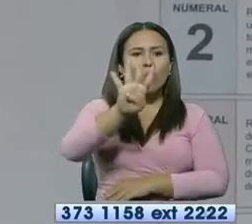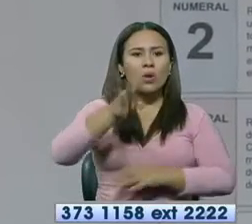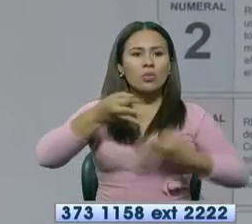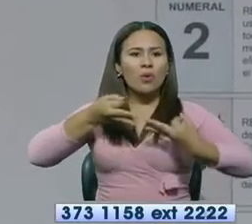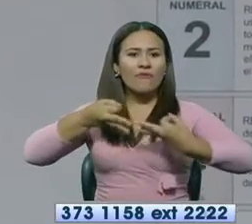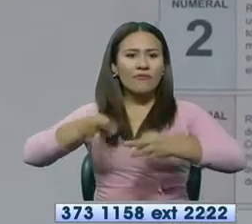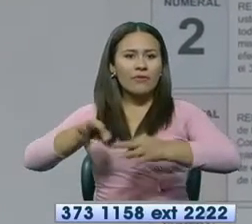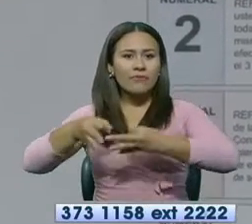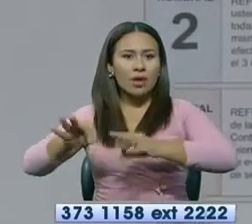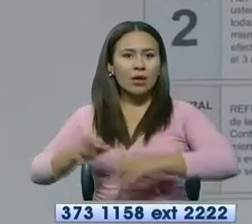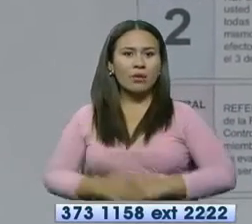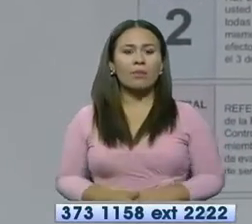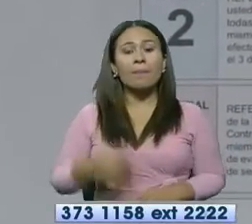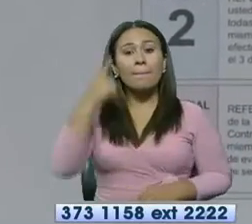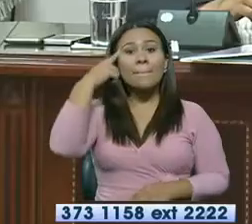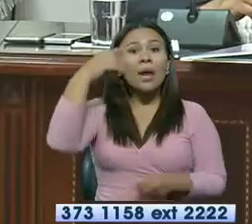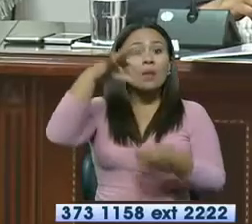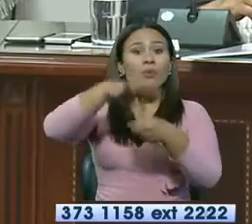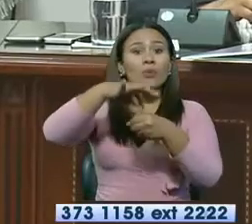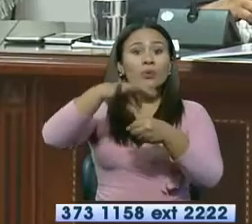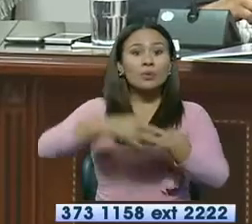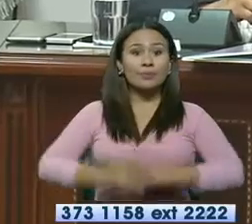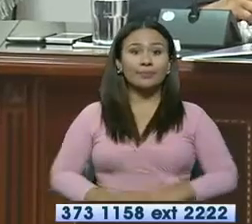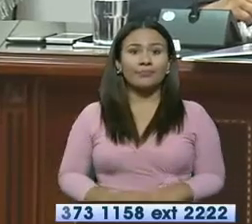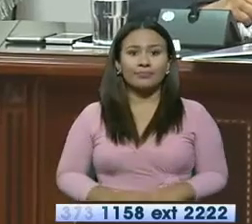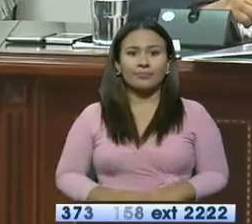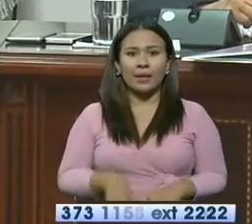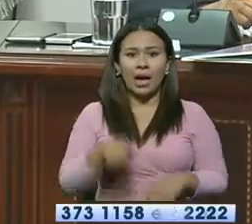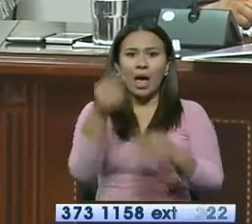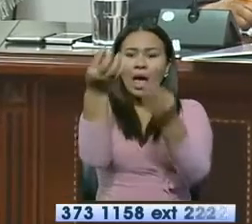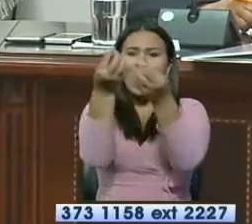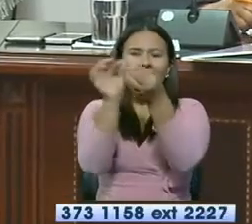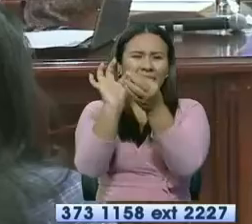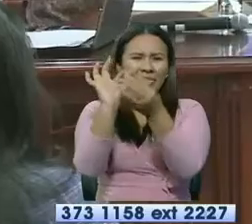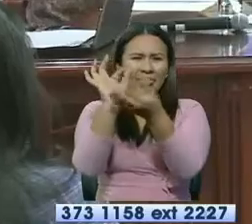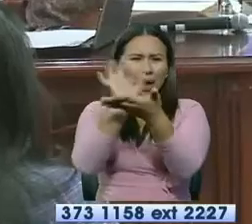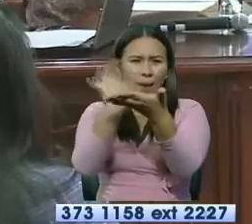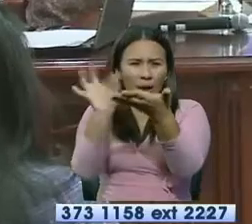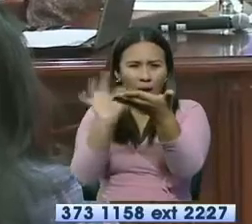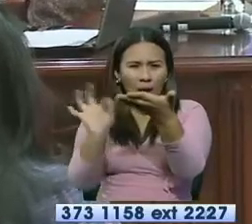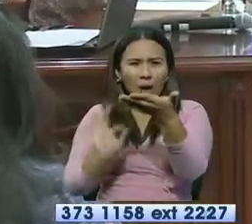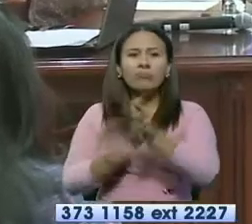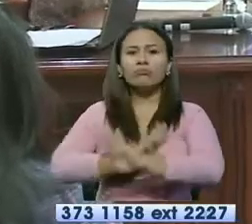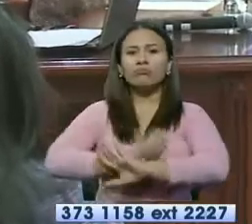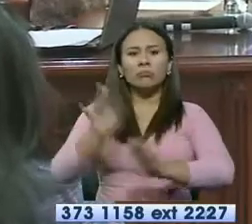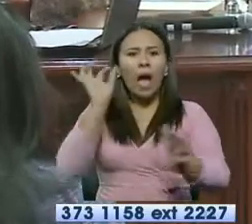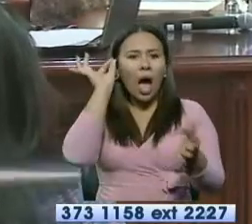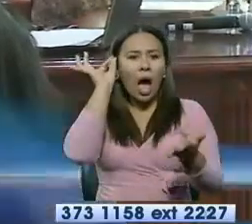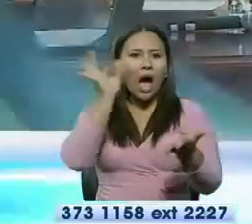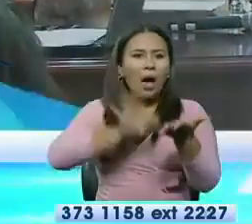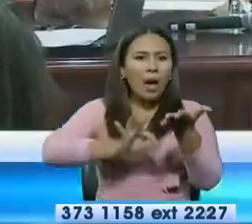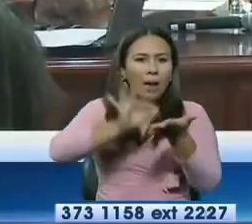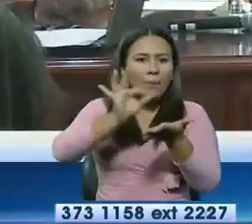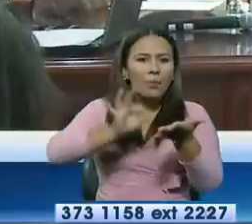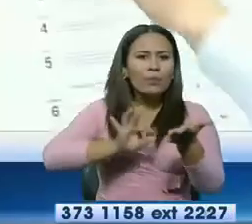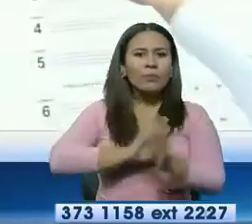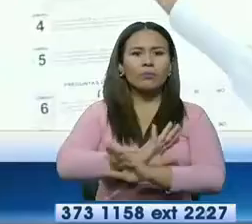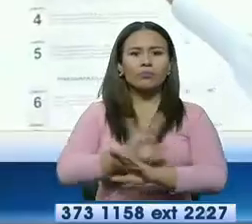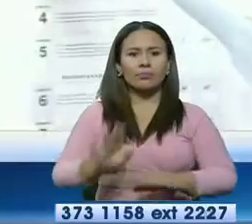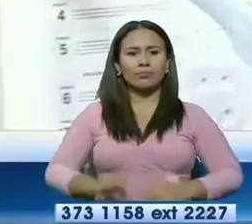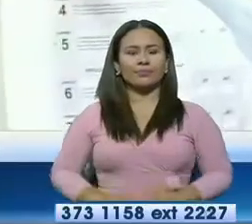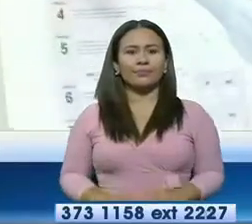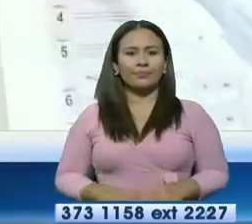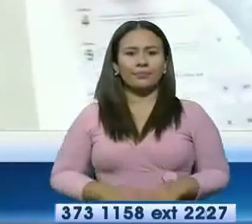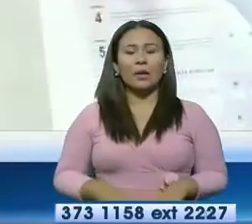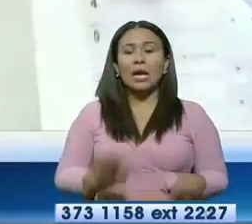la consulta popular y referéndum. El diseño de la misma fue aprobado este miércoles en el Pleno del Consejo Nacional Electoral. La que